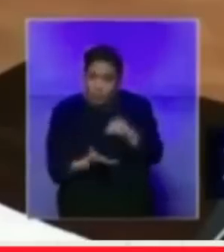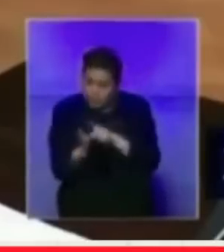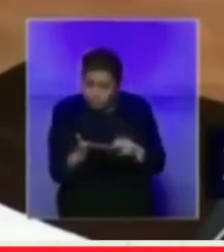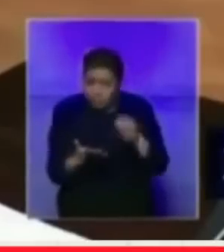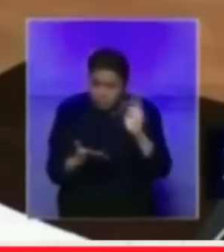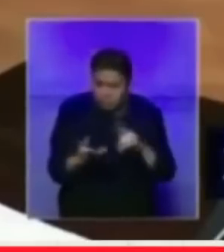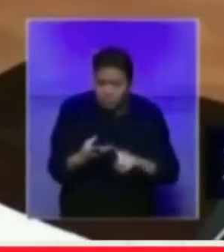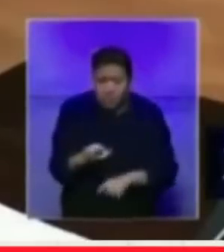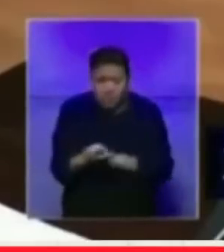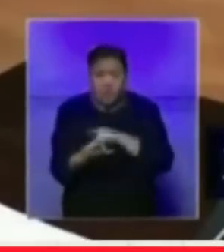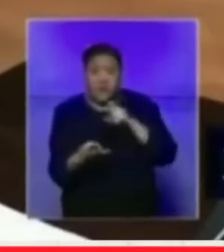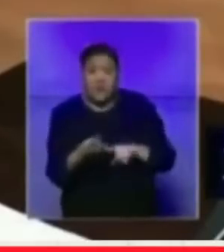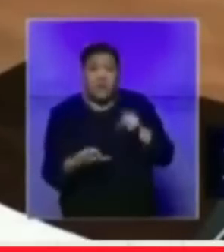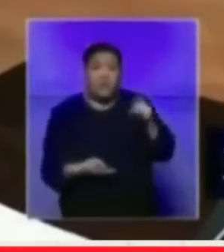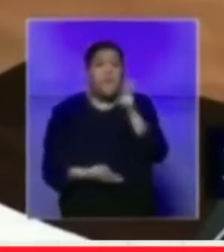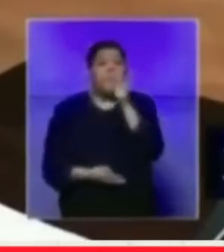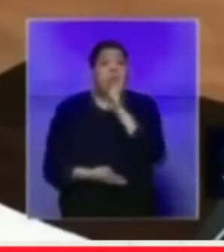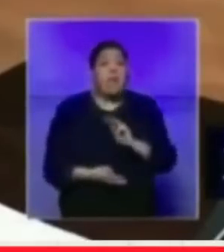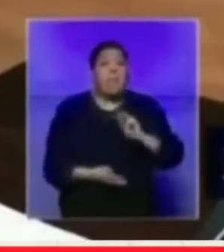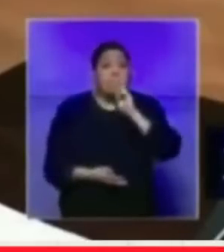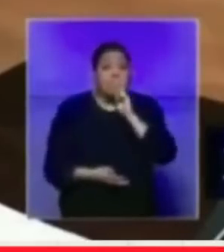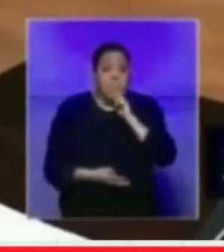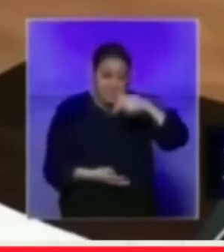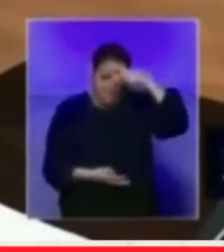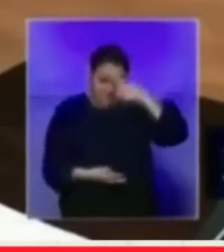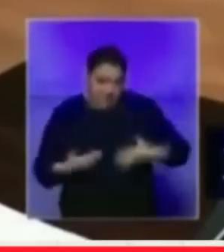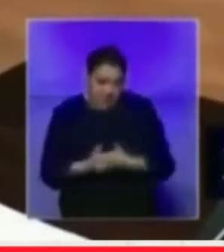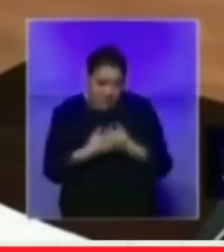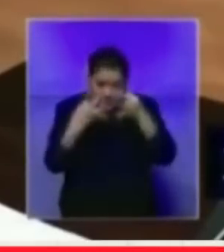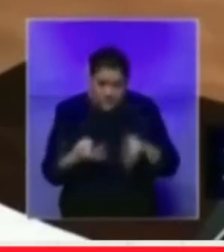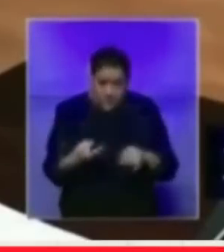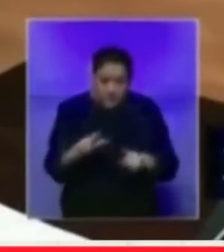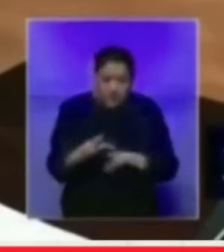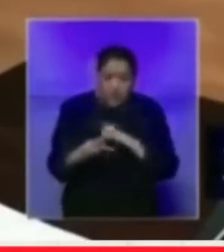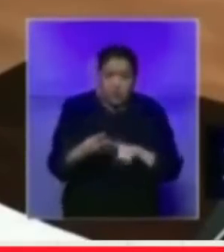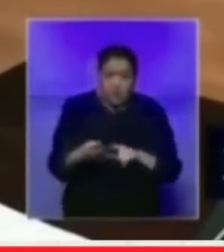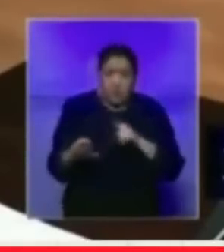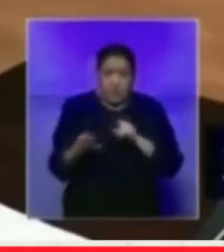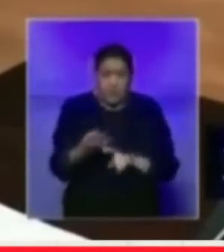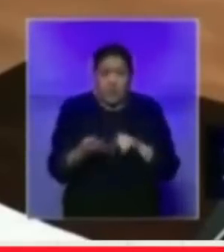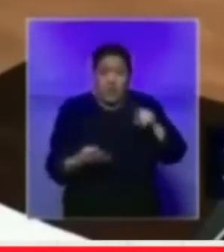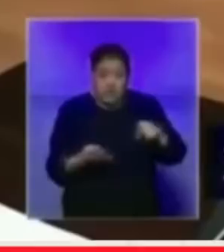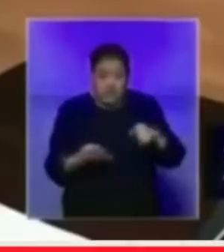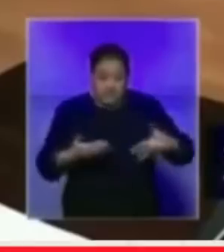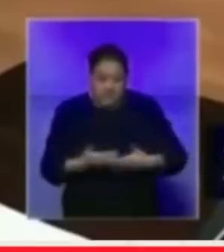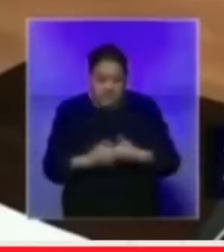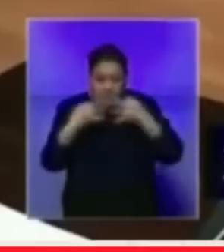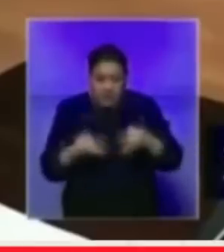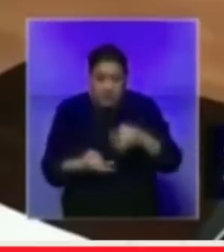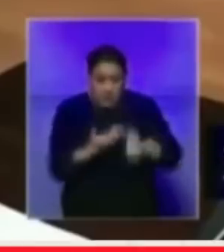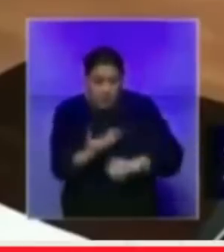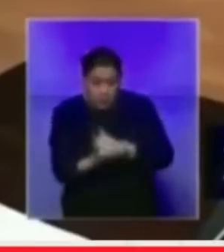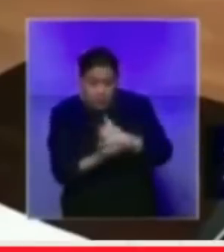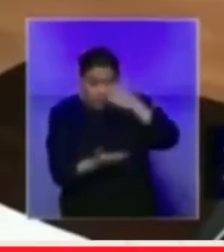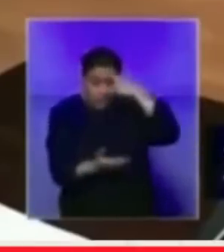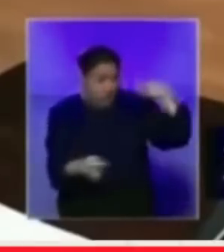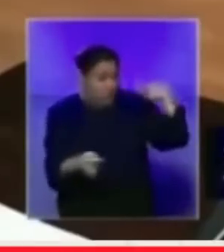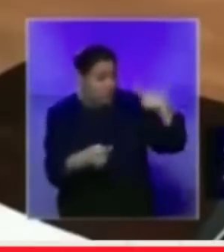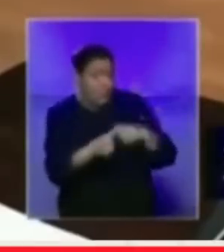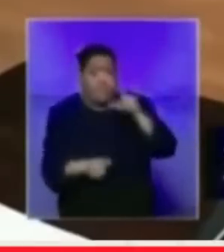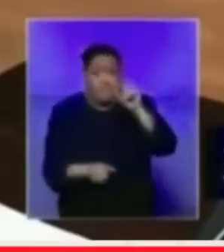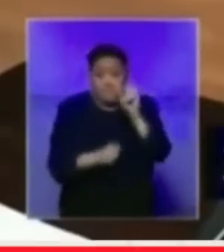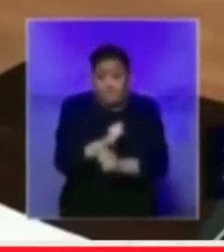derechos, se advierte que su padre y su madre tienen nacionalidad mexicana, tiene una residencia mínima de 20 años en el territorio